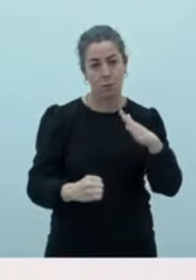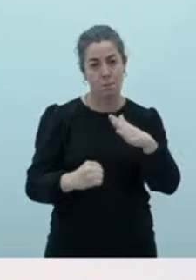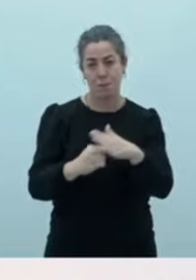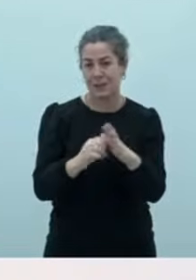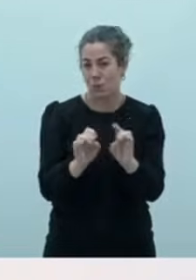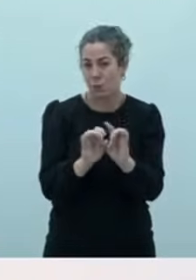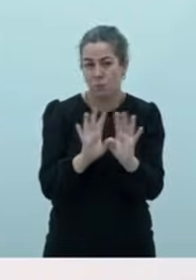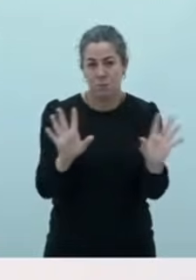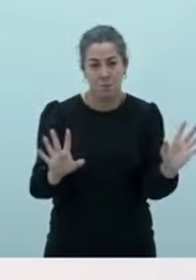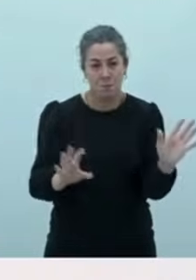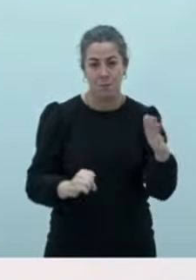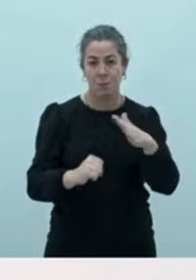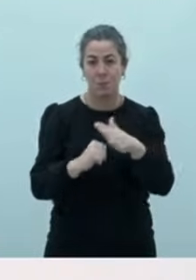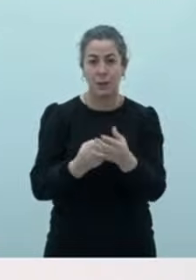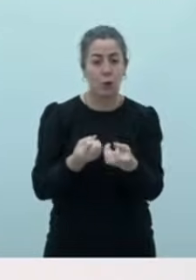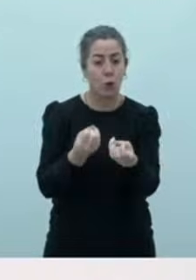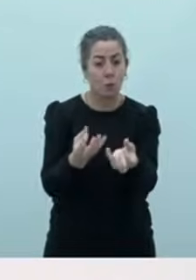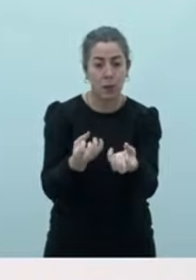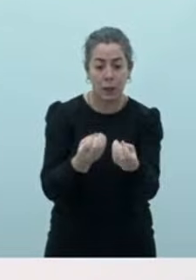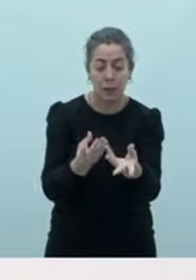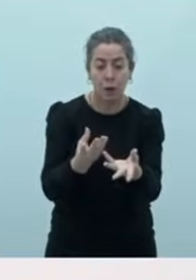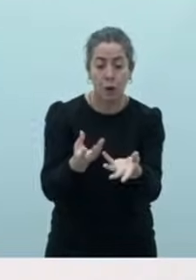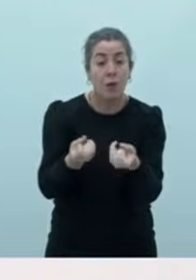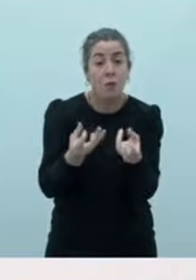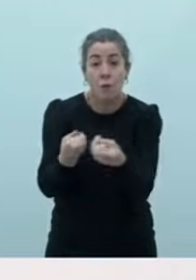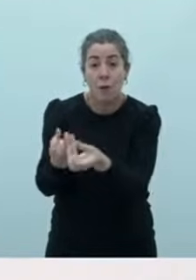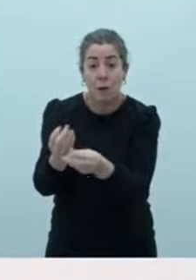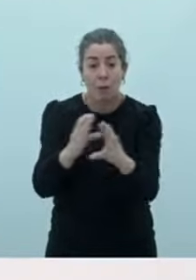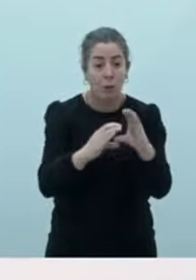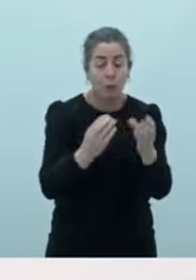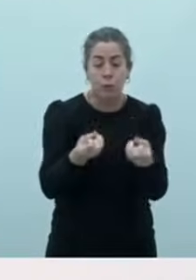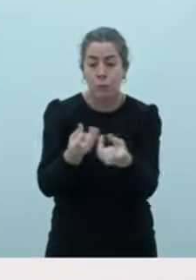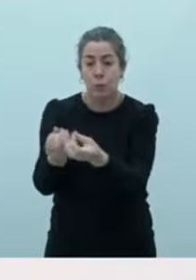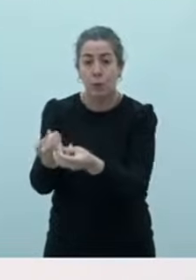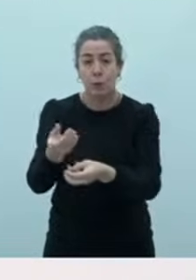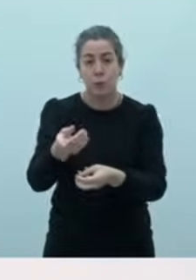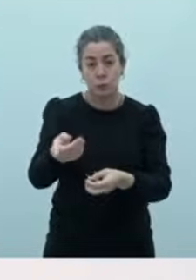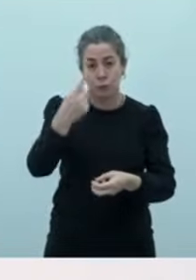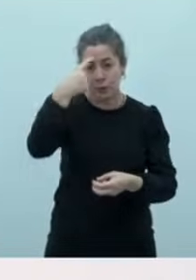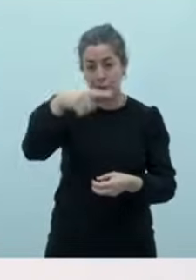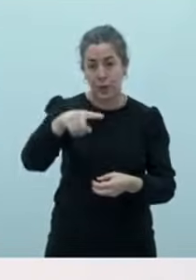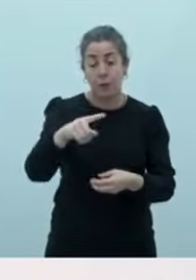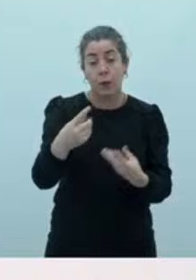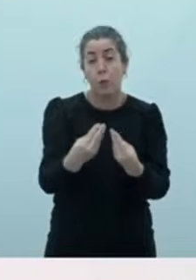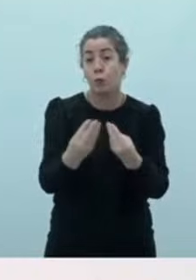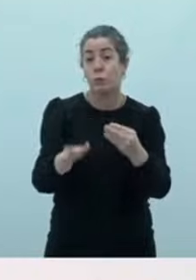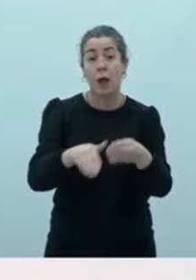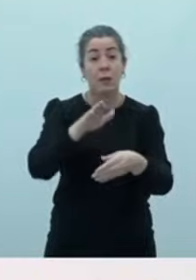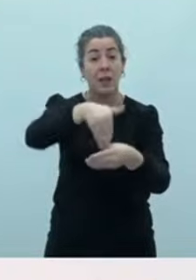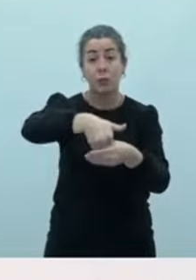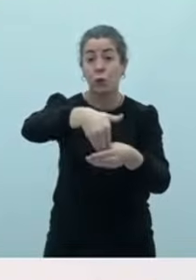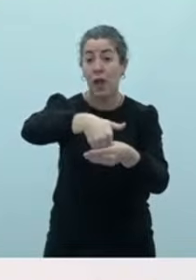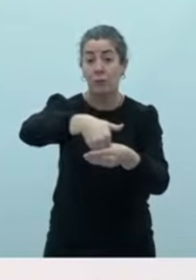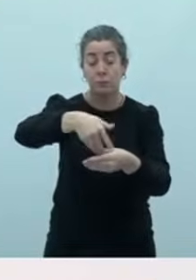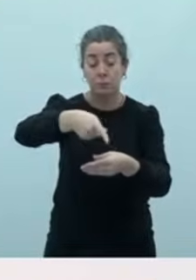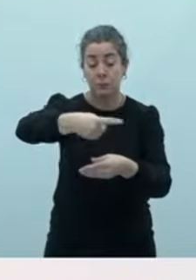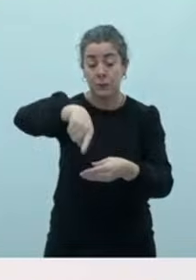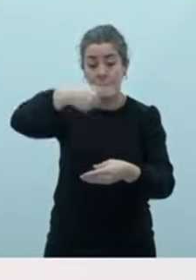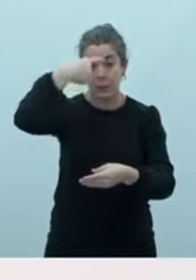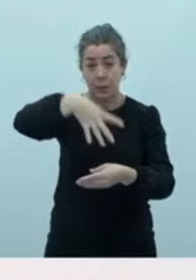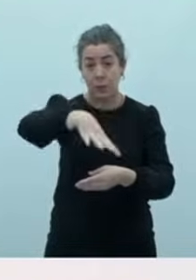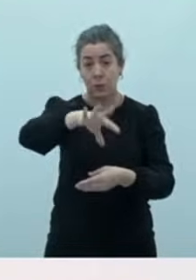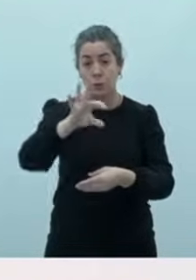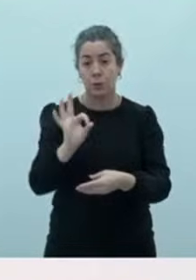transparencia, comunicación e información, y en este caso, como usted bien conoce, será la Junta la que tome esa decisión, la